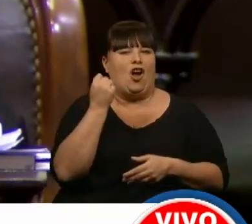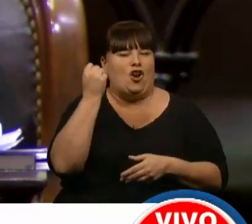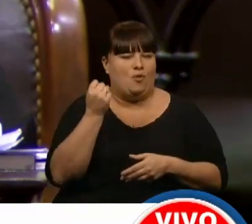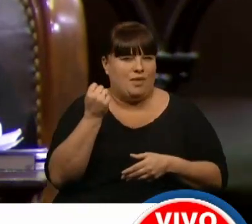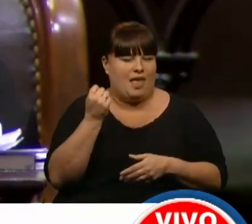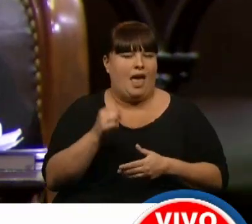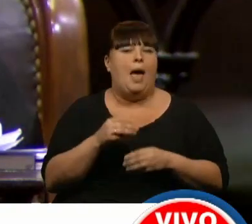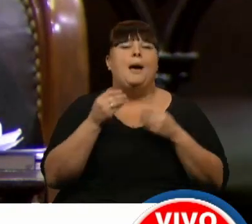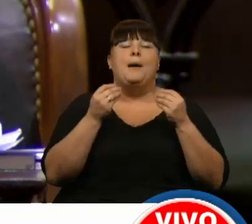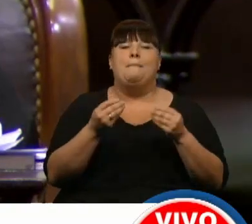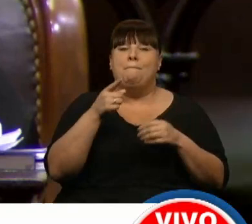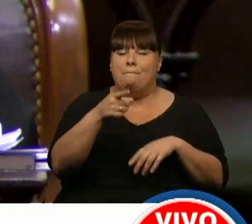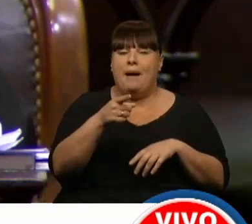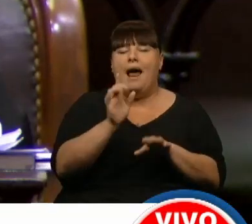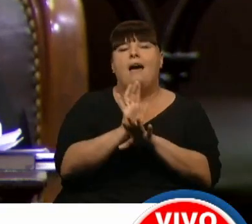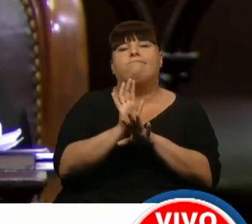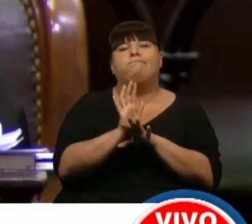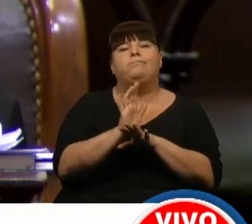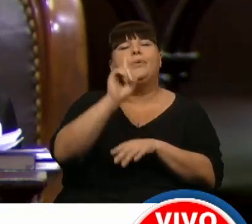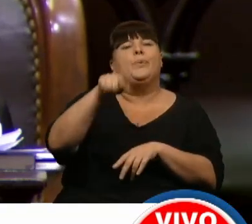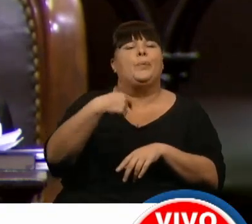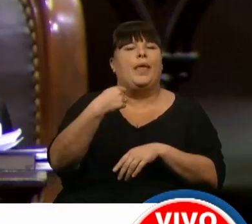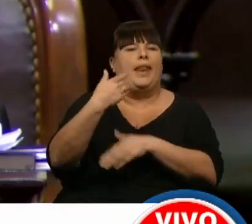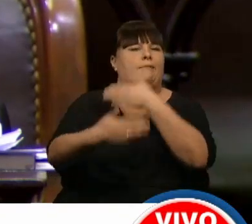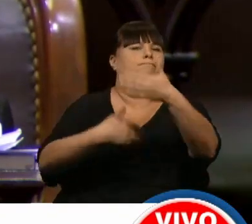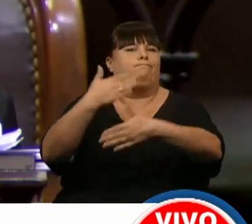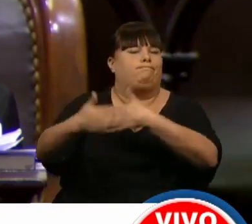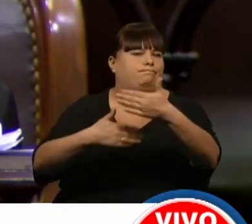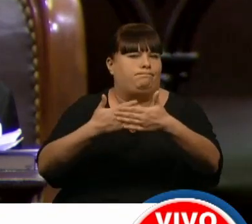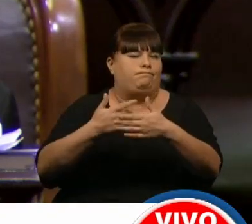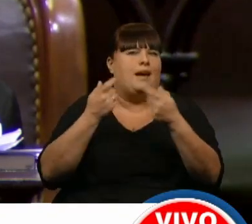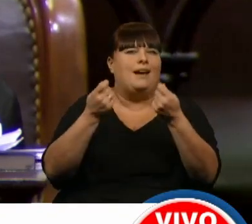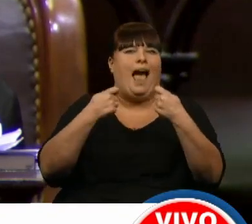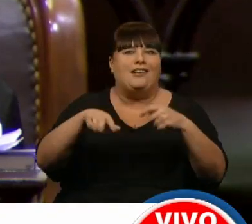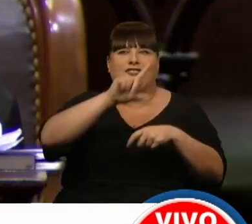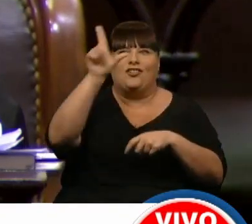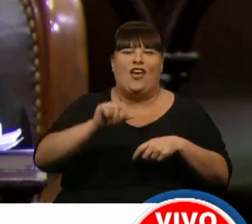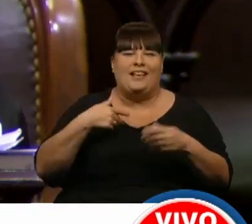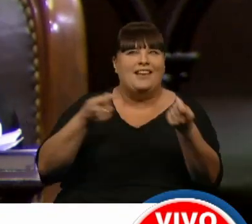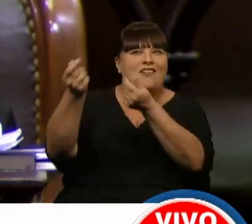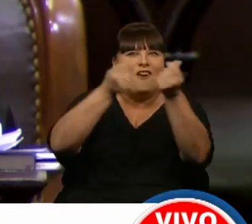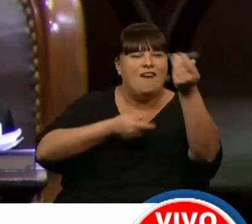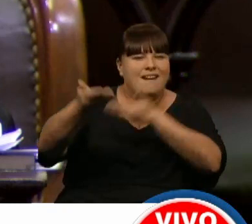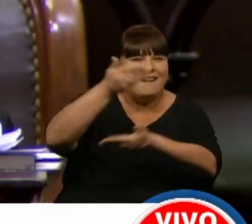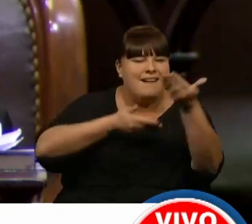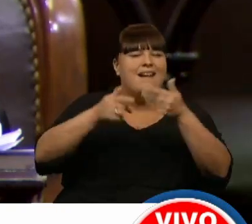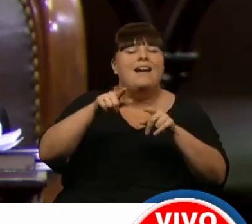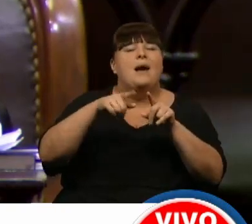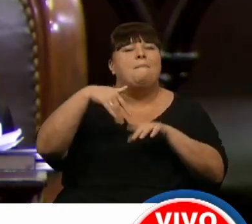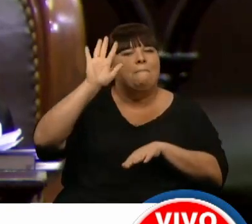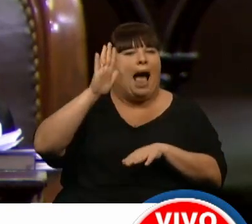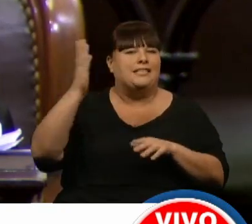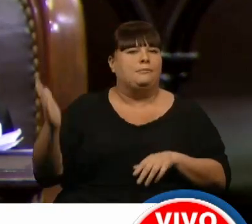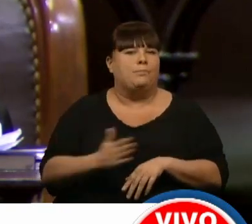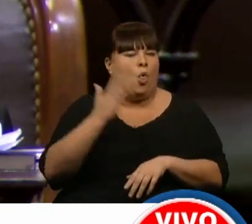economía para que eso implique un crecimiento del consumo interno, para que implique un aumento de